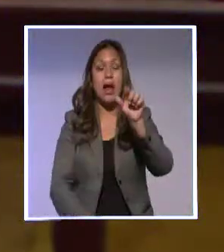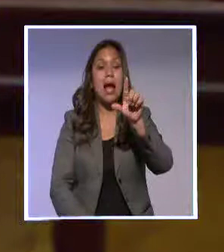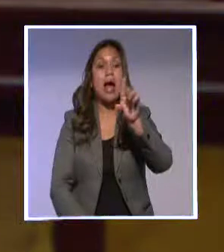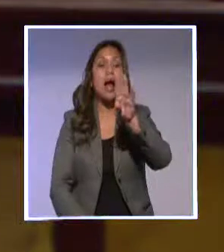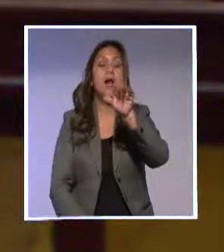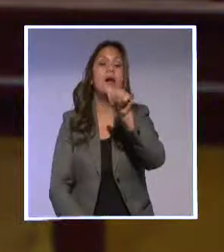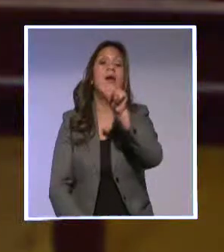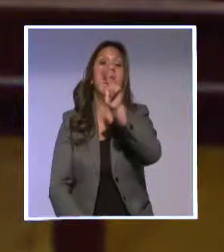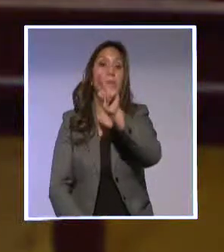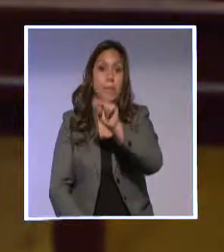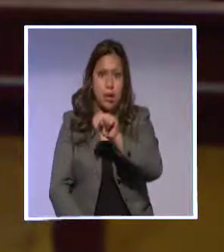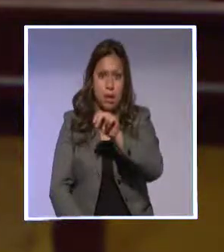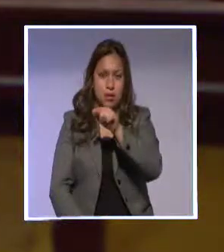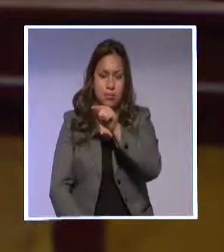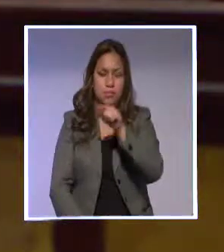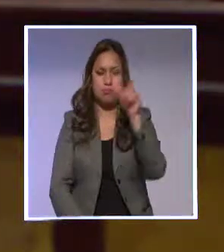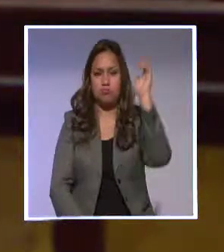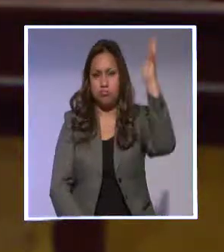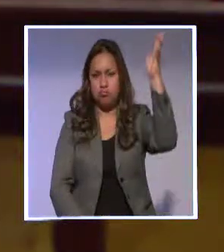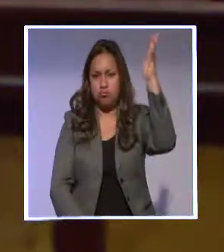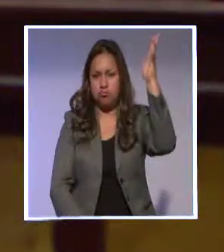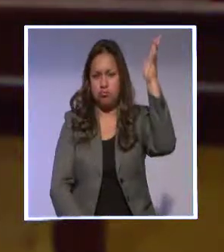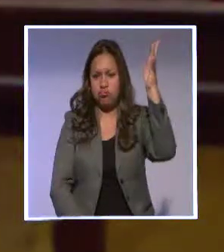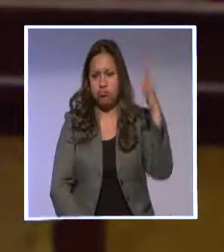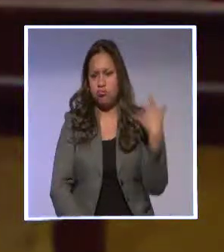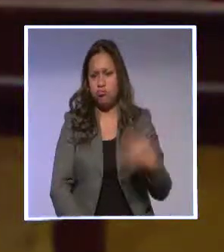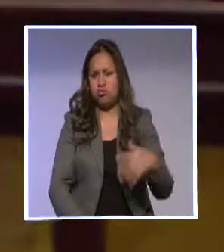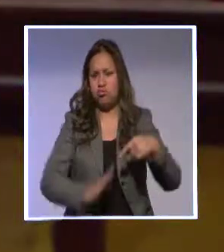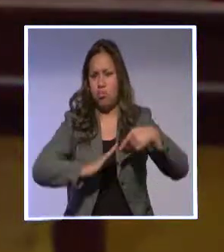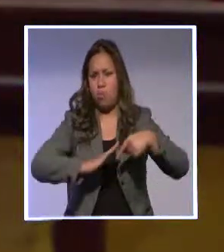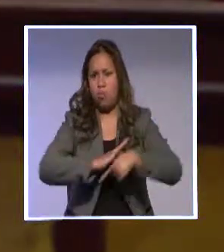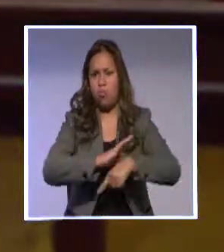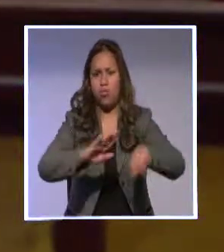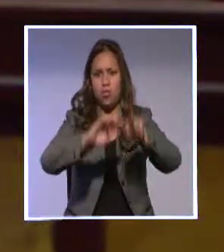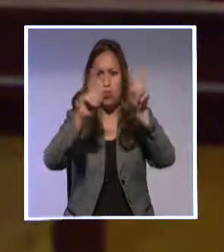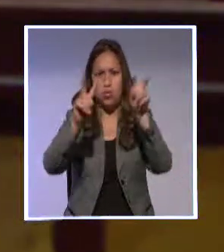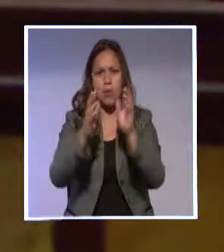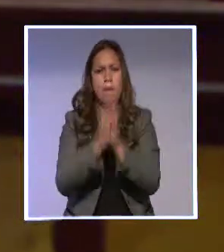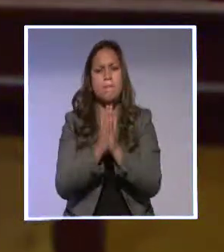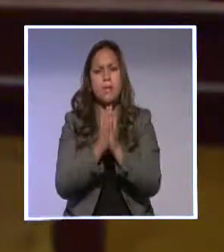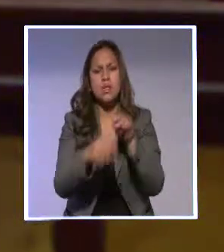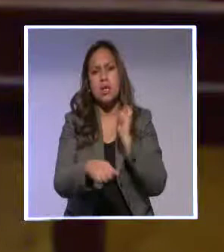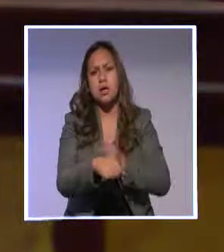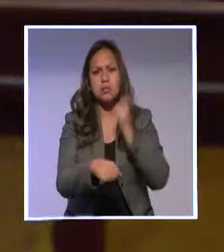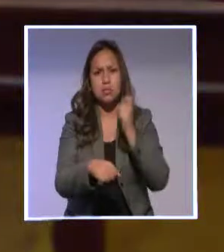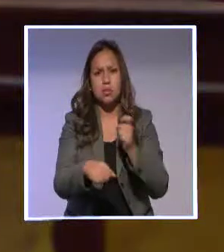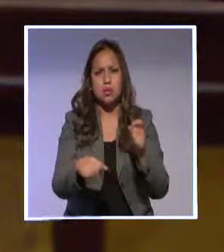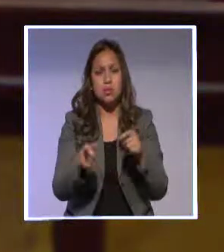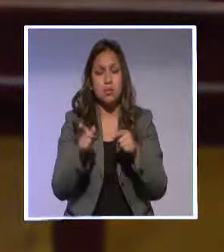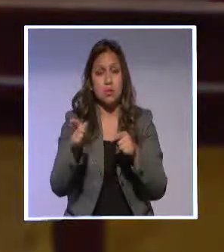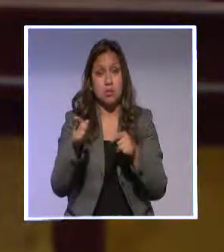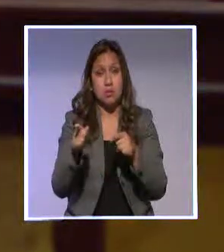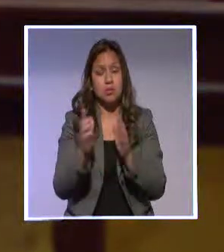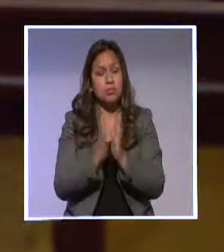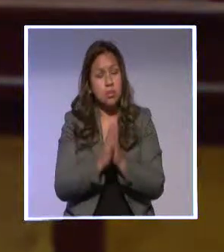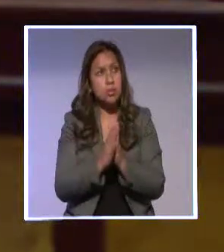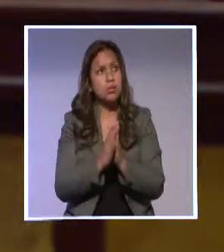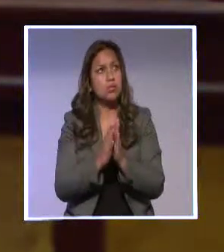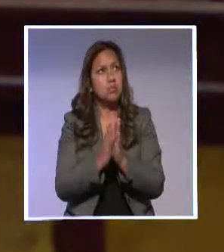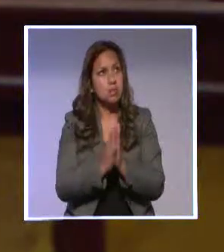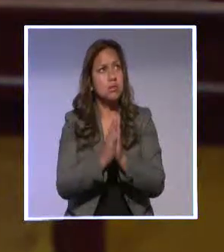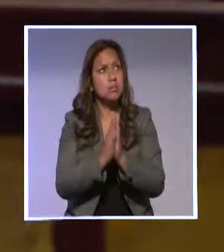realizó una exposición extensa frente al pedido específico que se realizó en ese momento allí